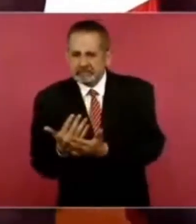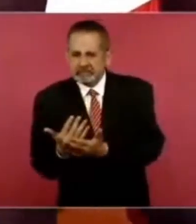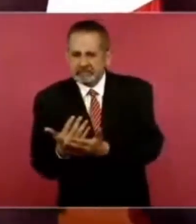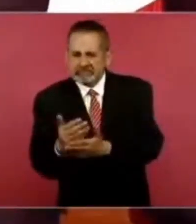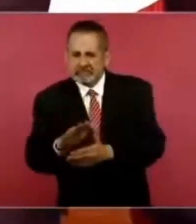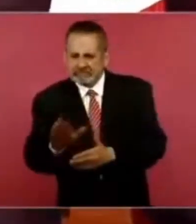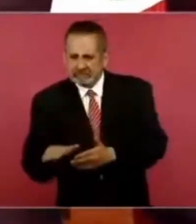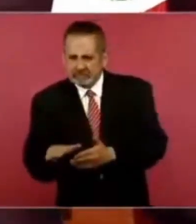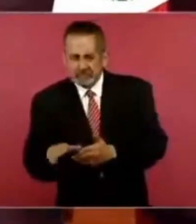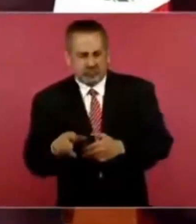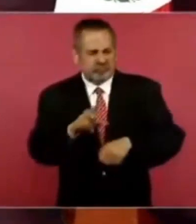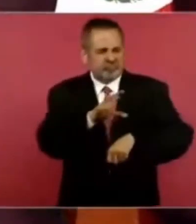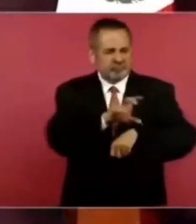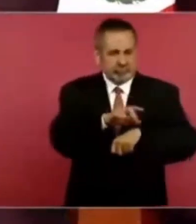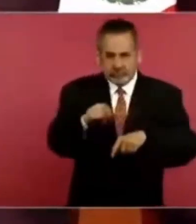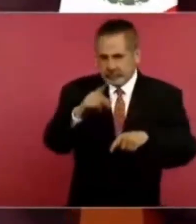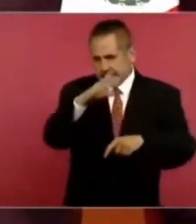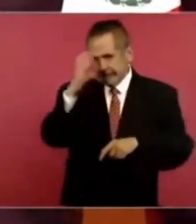Es muy fuerte.